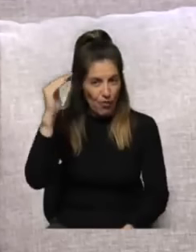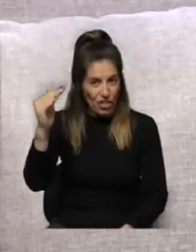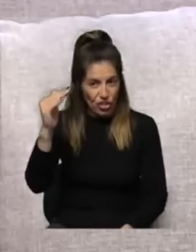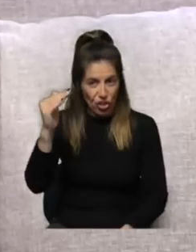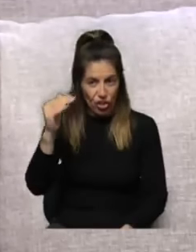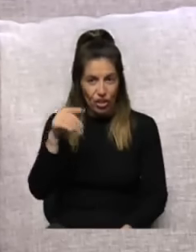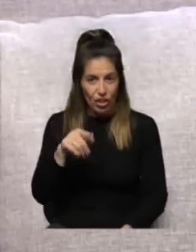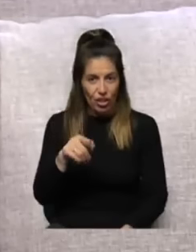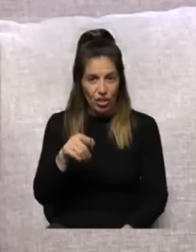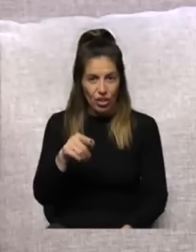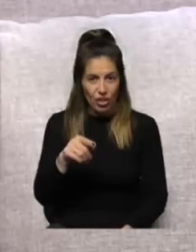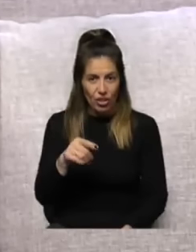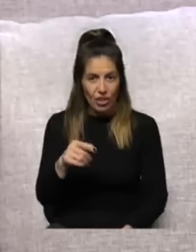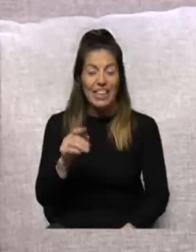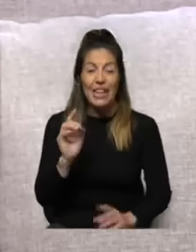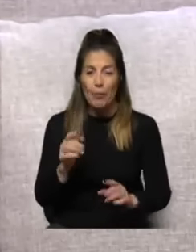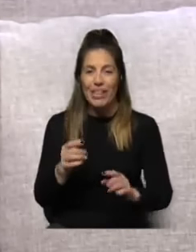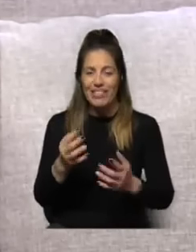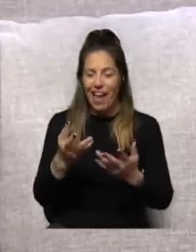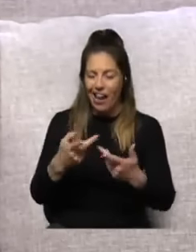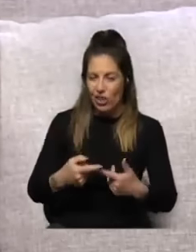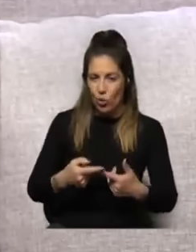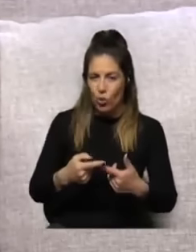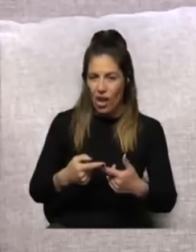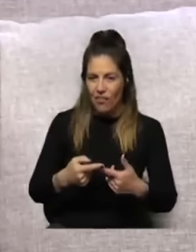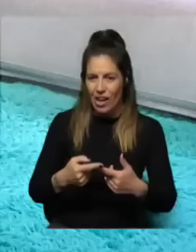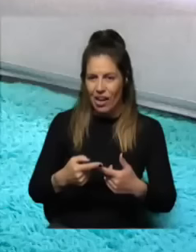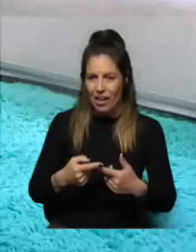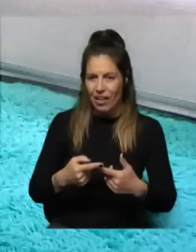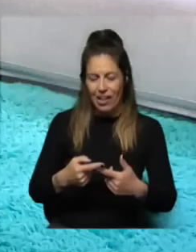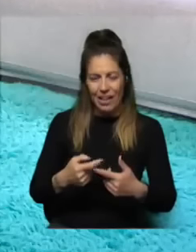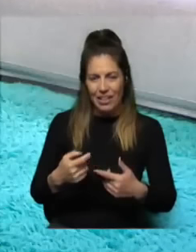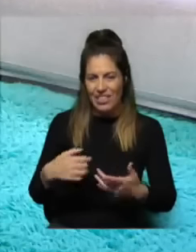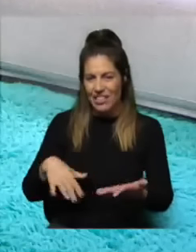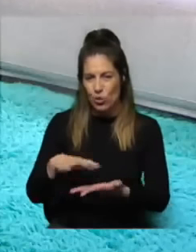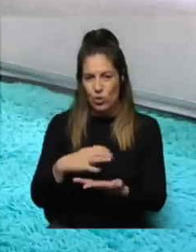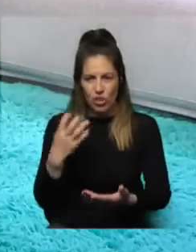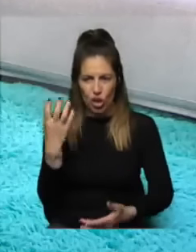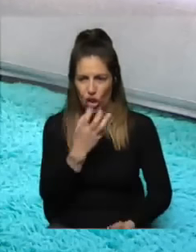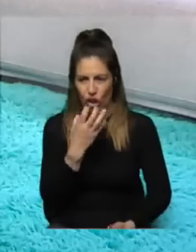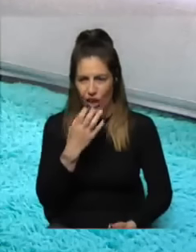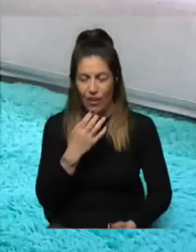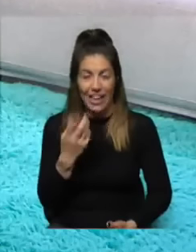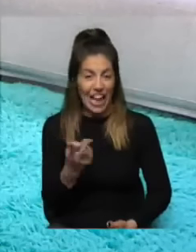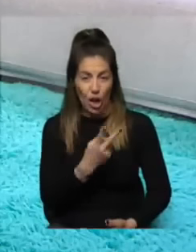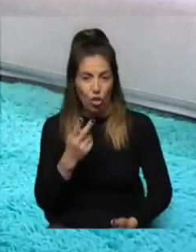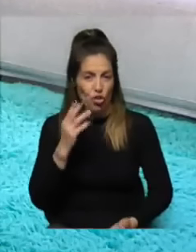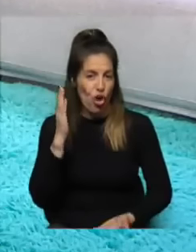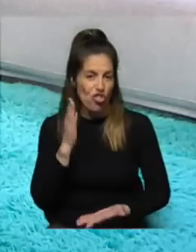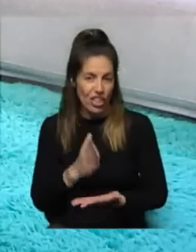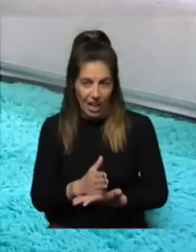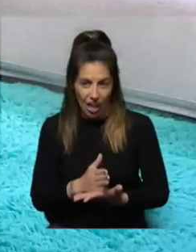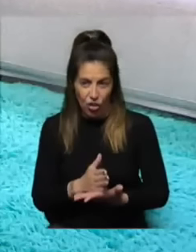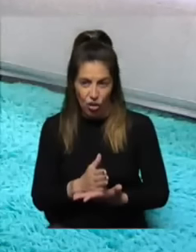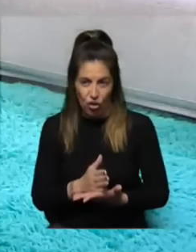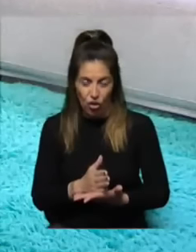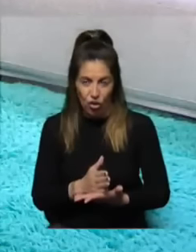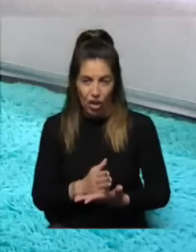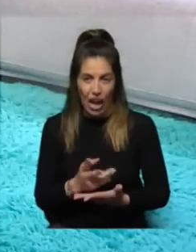que articulaba también en ese crimen horrendo, se le haya condenado, se le